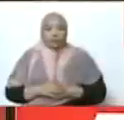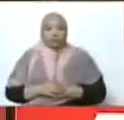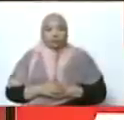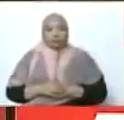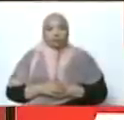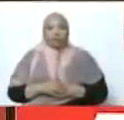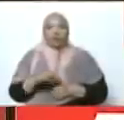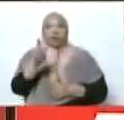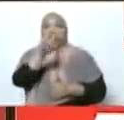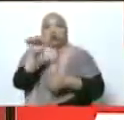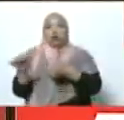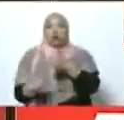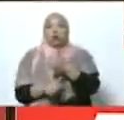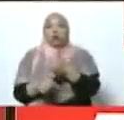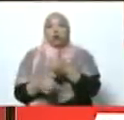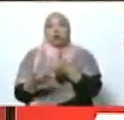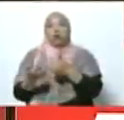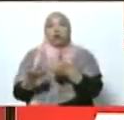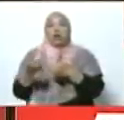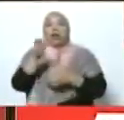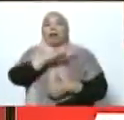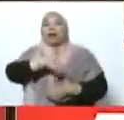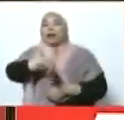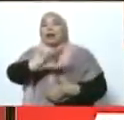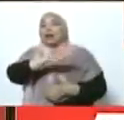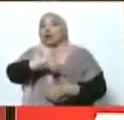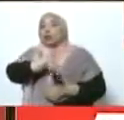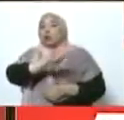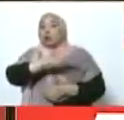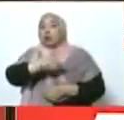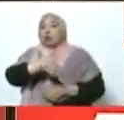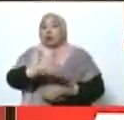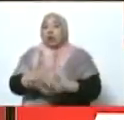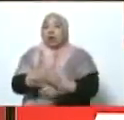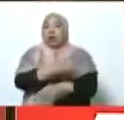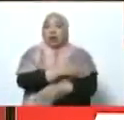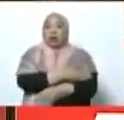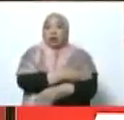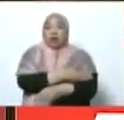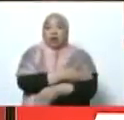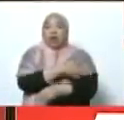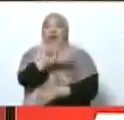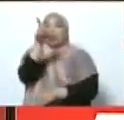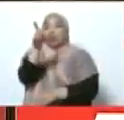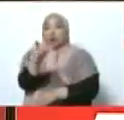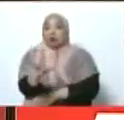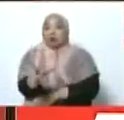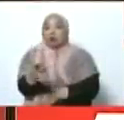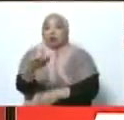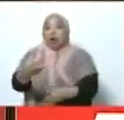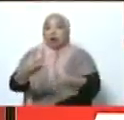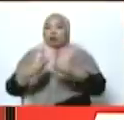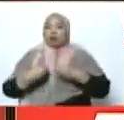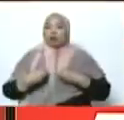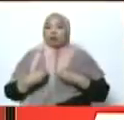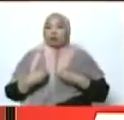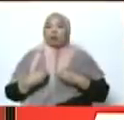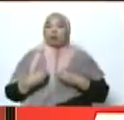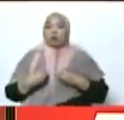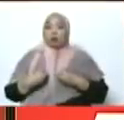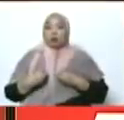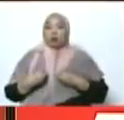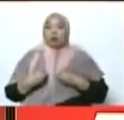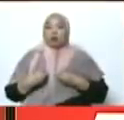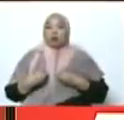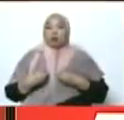La vicepresidencia de asuntos religiosos, que hasta ahora estuvo José Gregorio Vielma Mora, las asume a partir de este momento